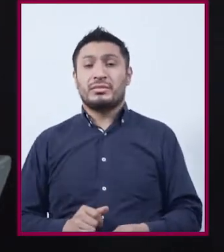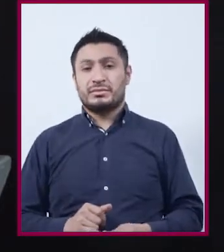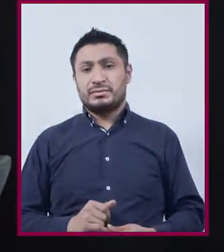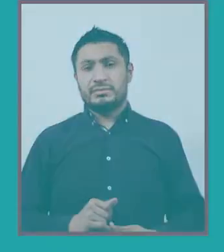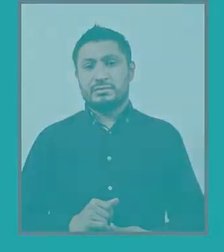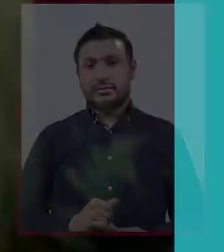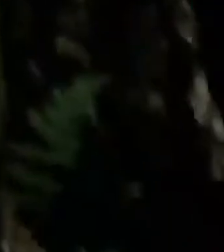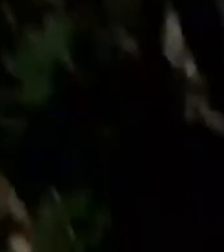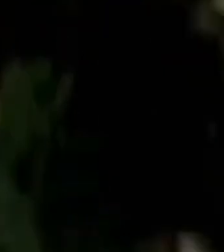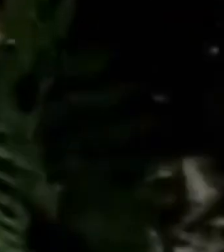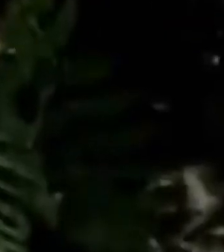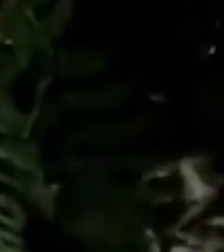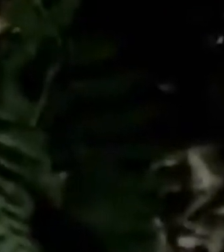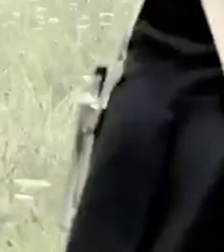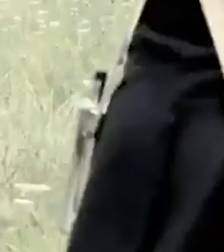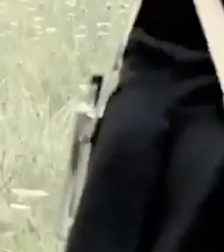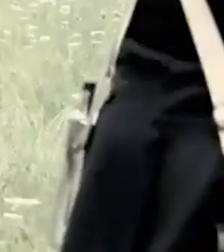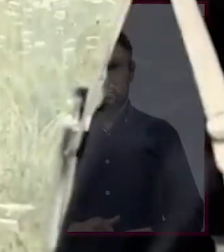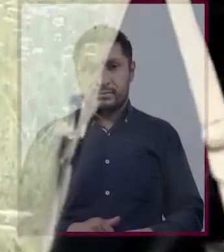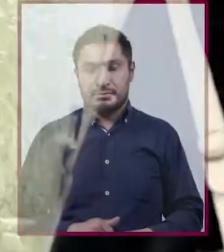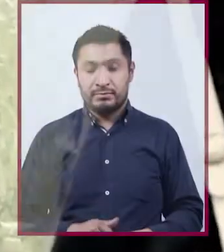datos.